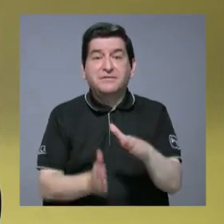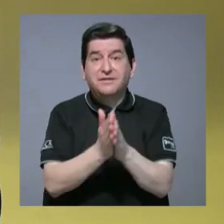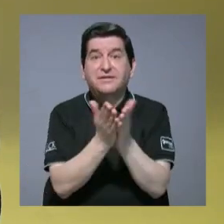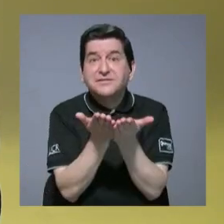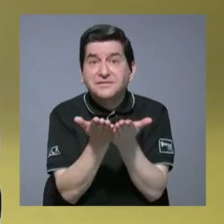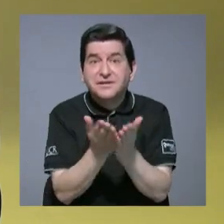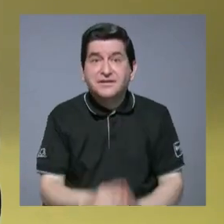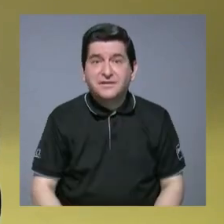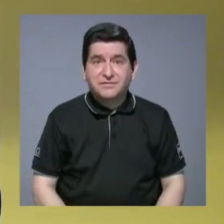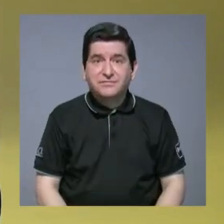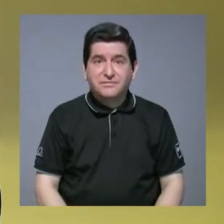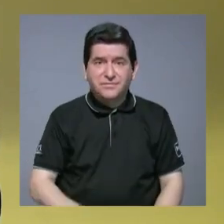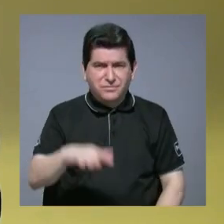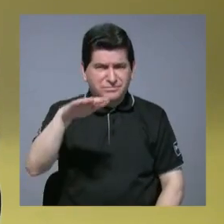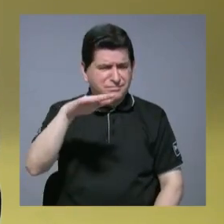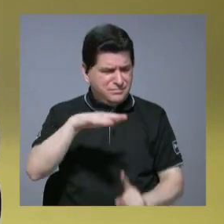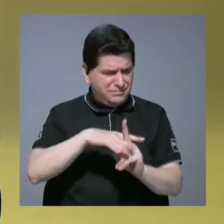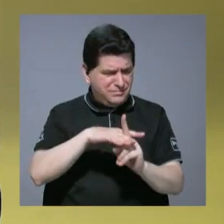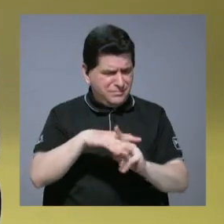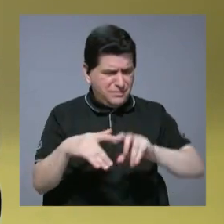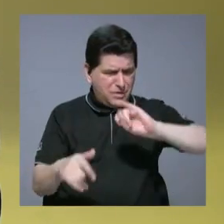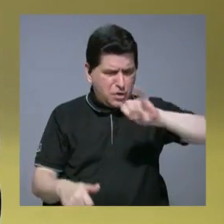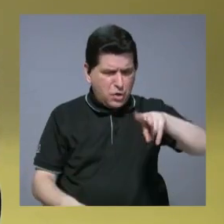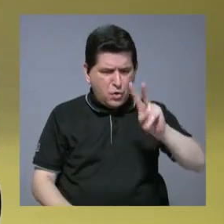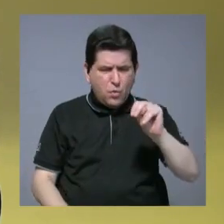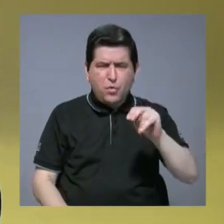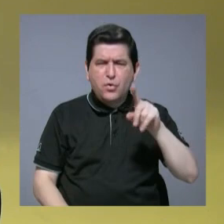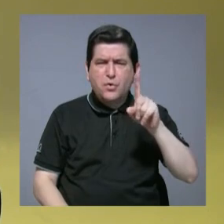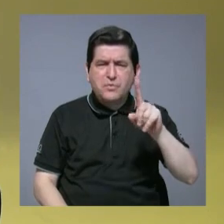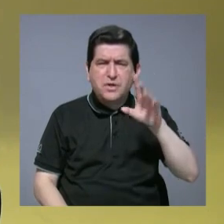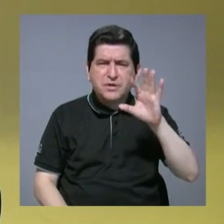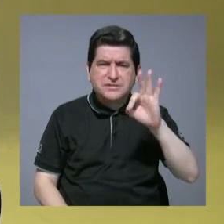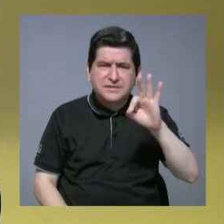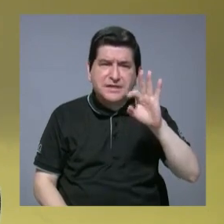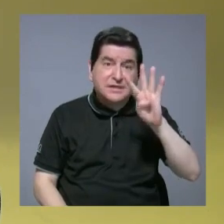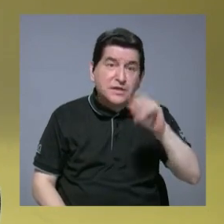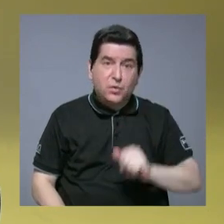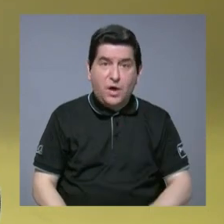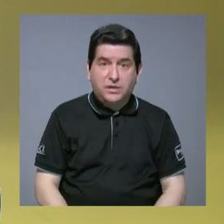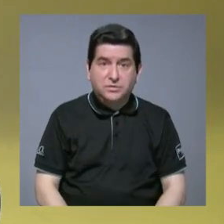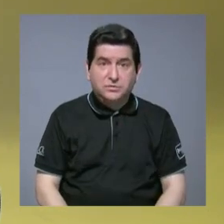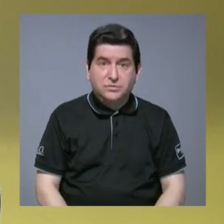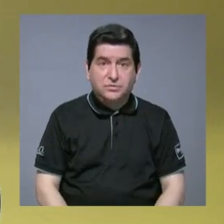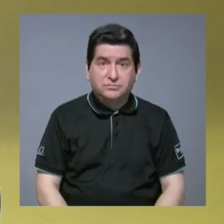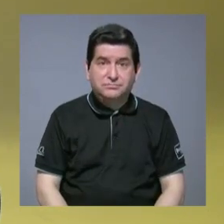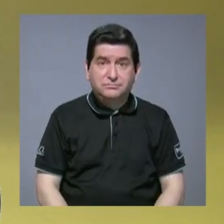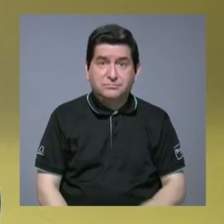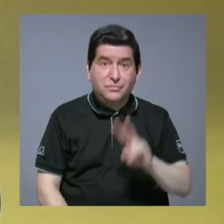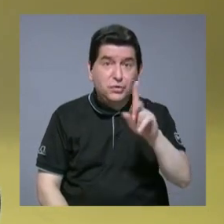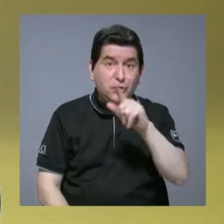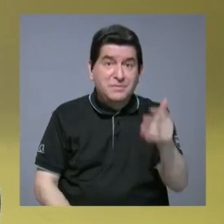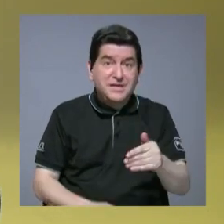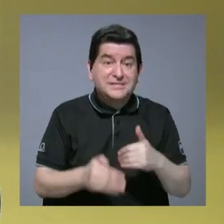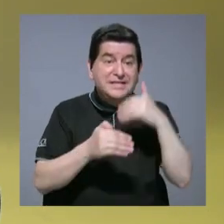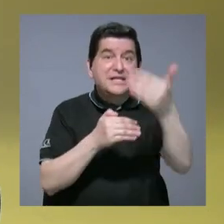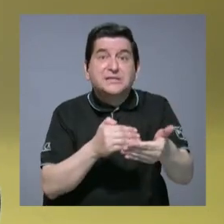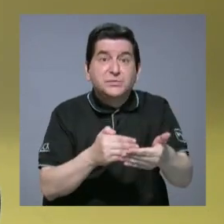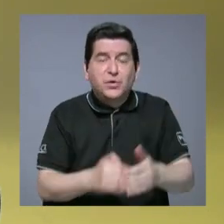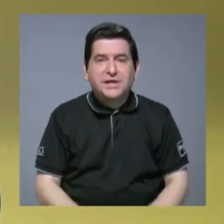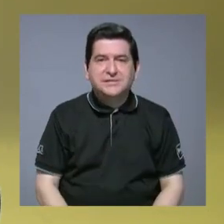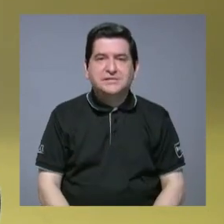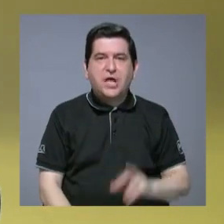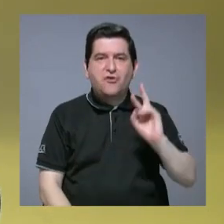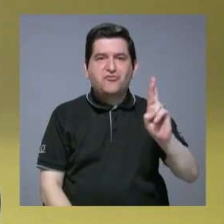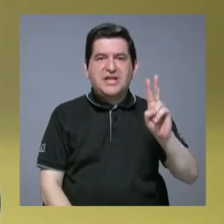que salió en junio de 1974, pues apenas 2 meses después,